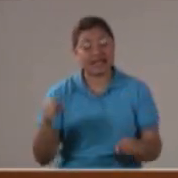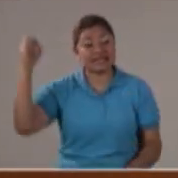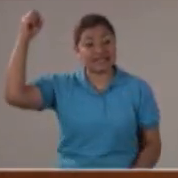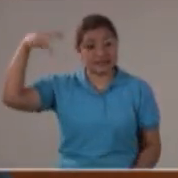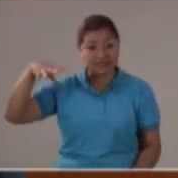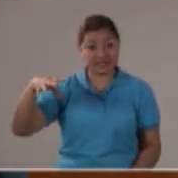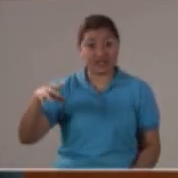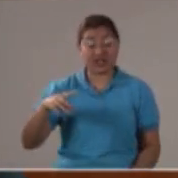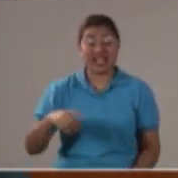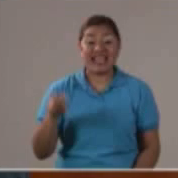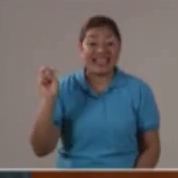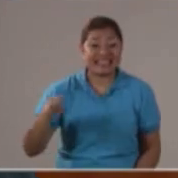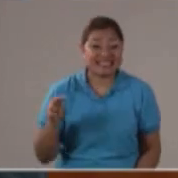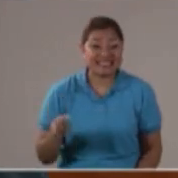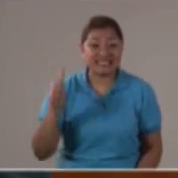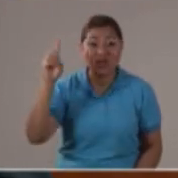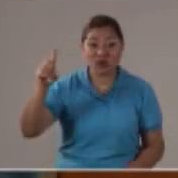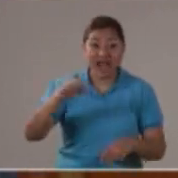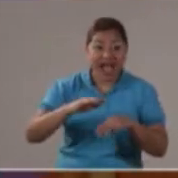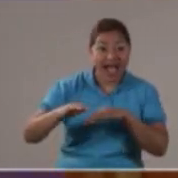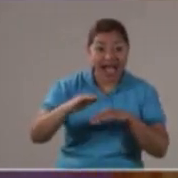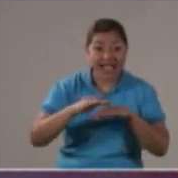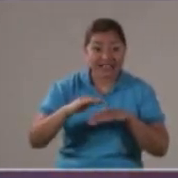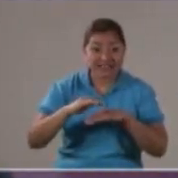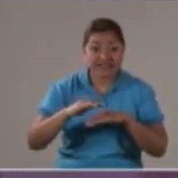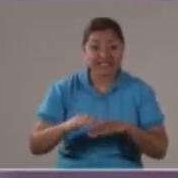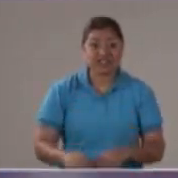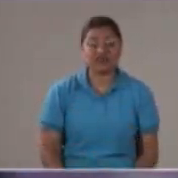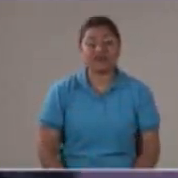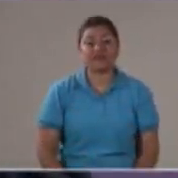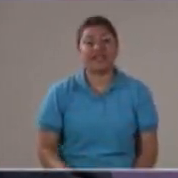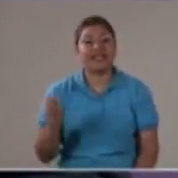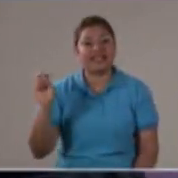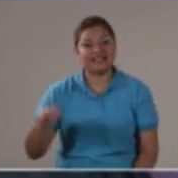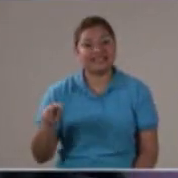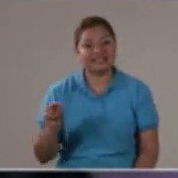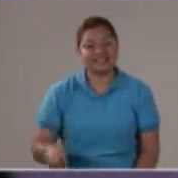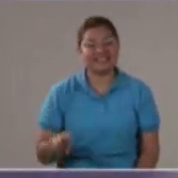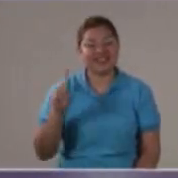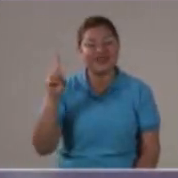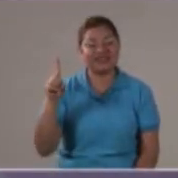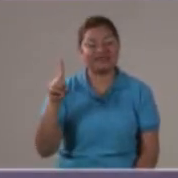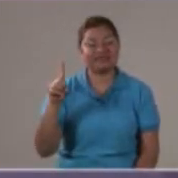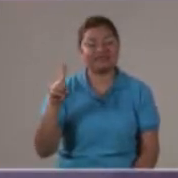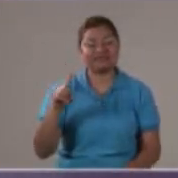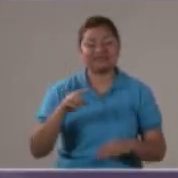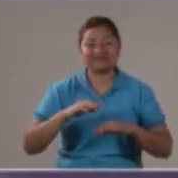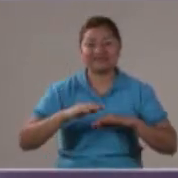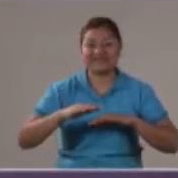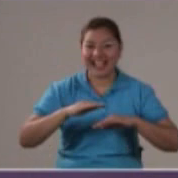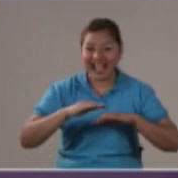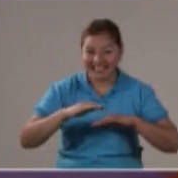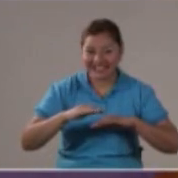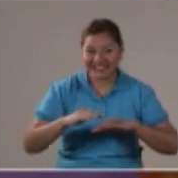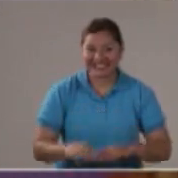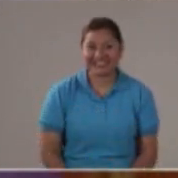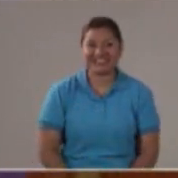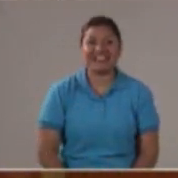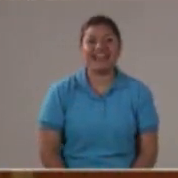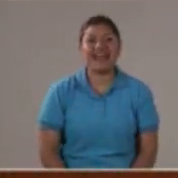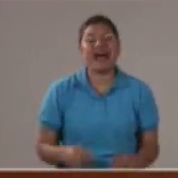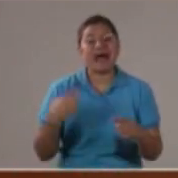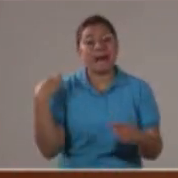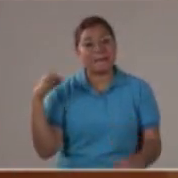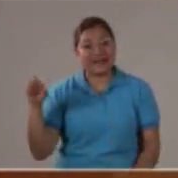una activación. Diga conmigo: activación. Eso es lo que necesitamos. Una activación de las